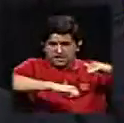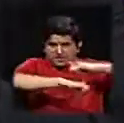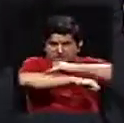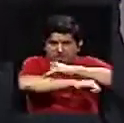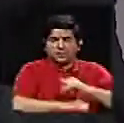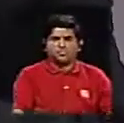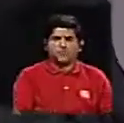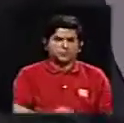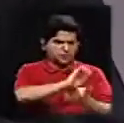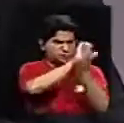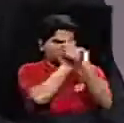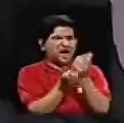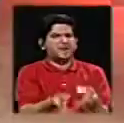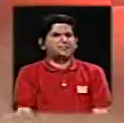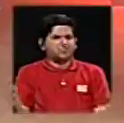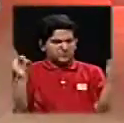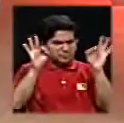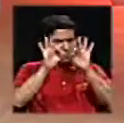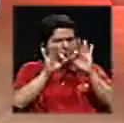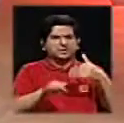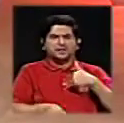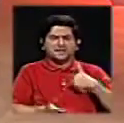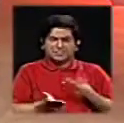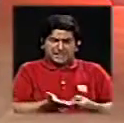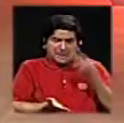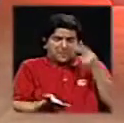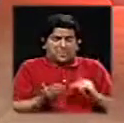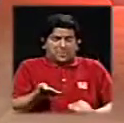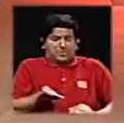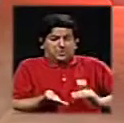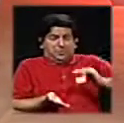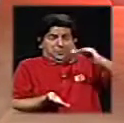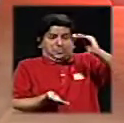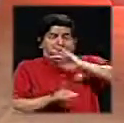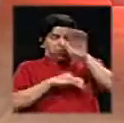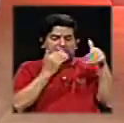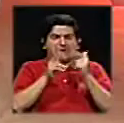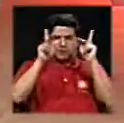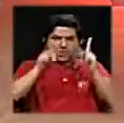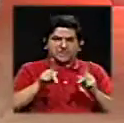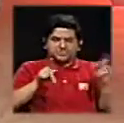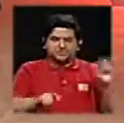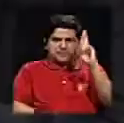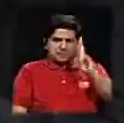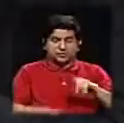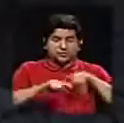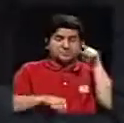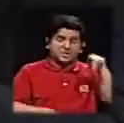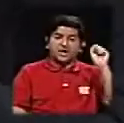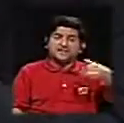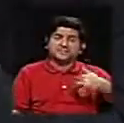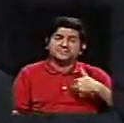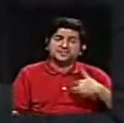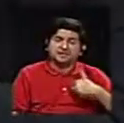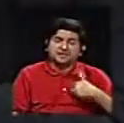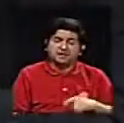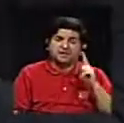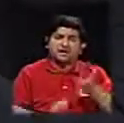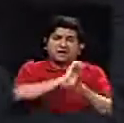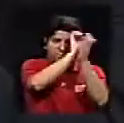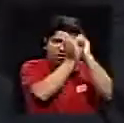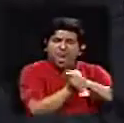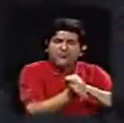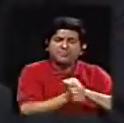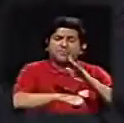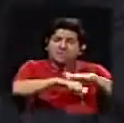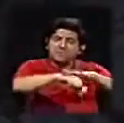una modificación importante que tuvo un costo enorme para todos los costarricenses, pero ahí sí hubo entonces una modificación, ahí sí